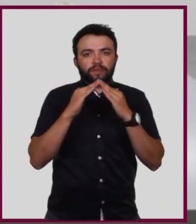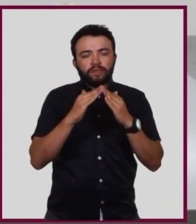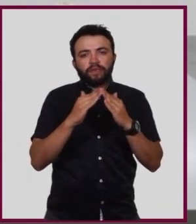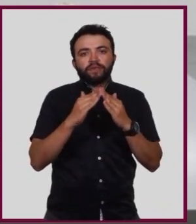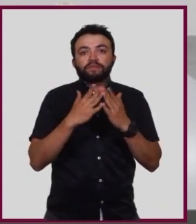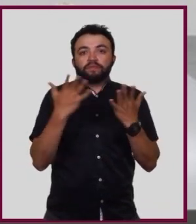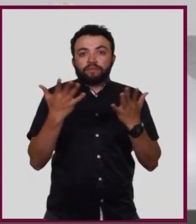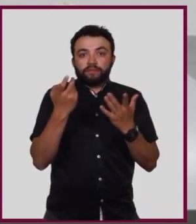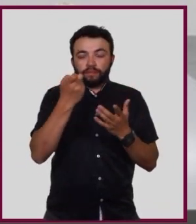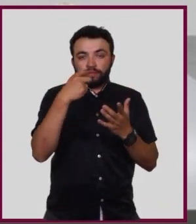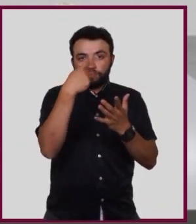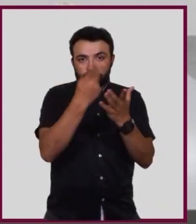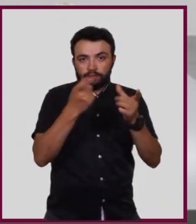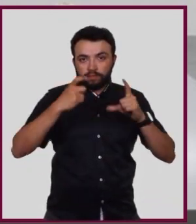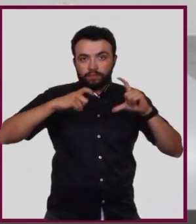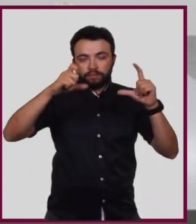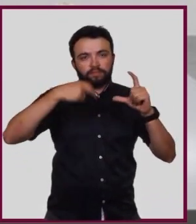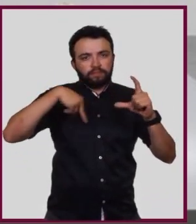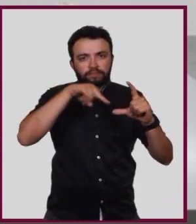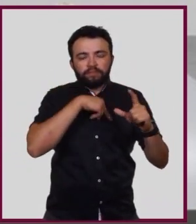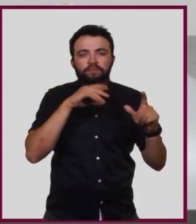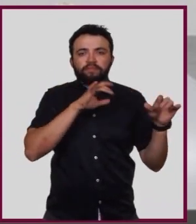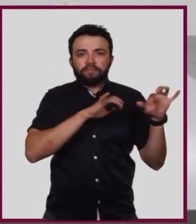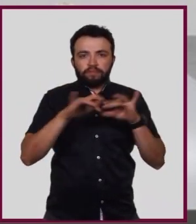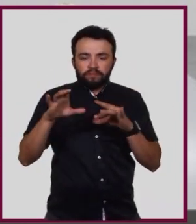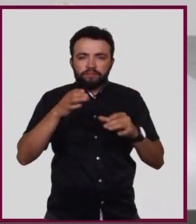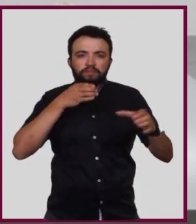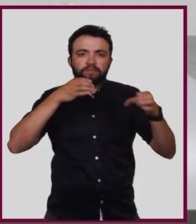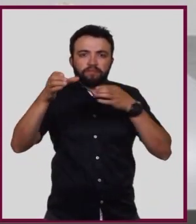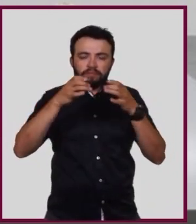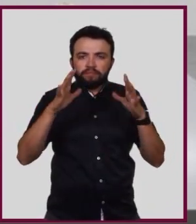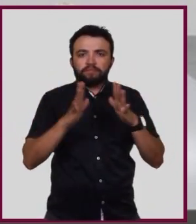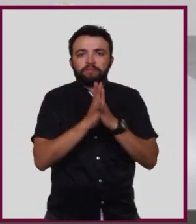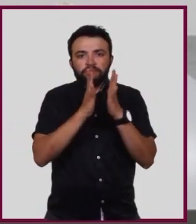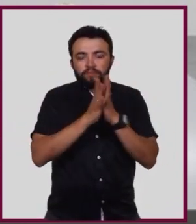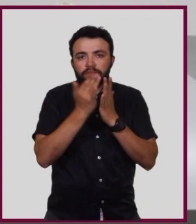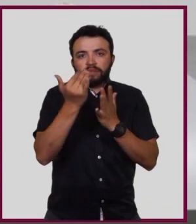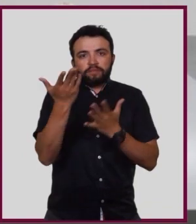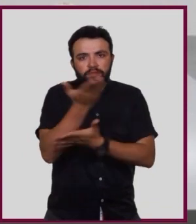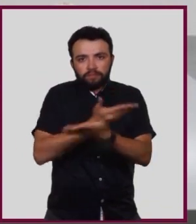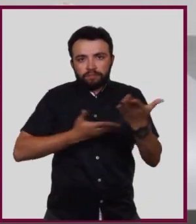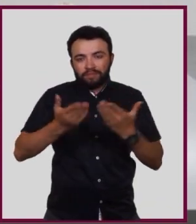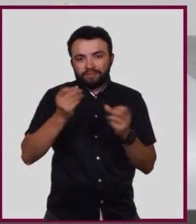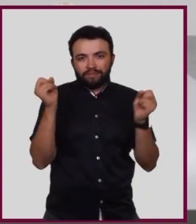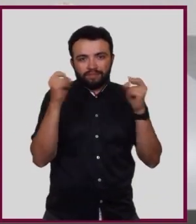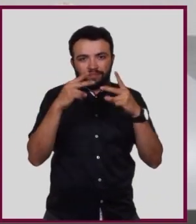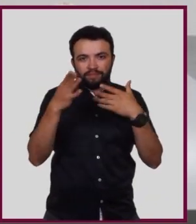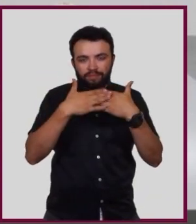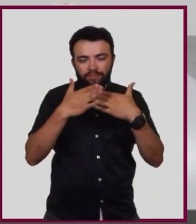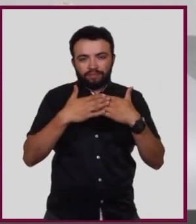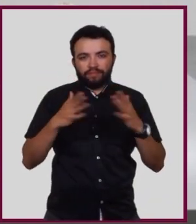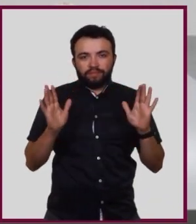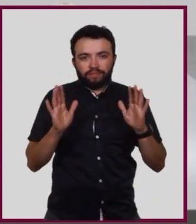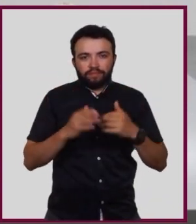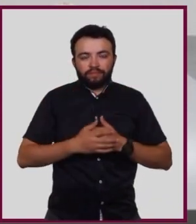este programa con nosotros. Escríbanos, comenten, participen y hagan sus aportaciones. ¡Hasta pronto!